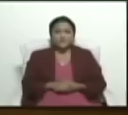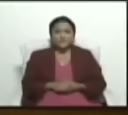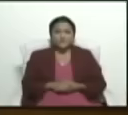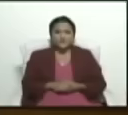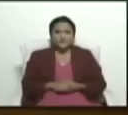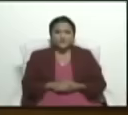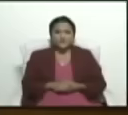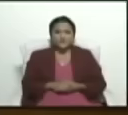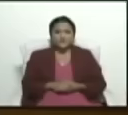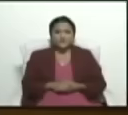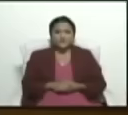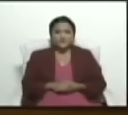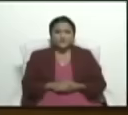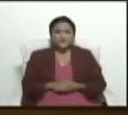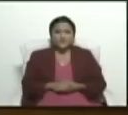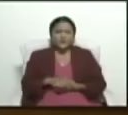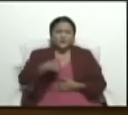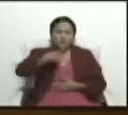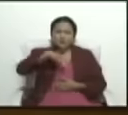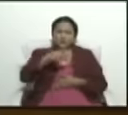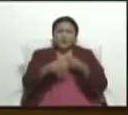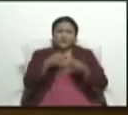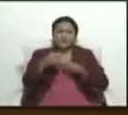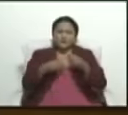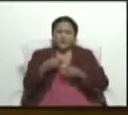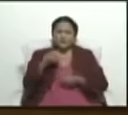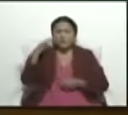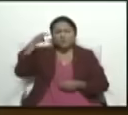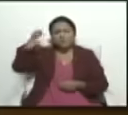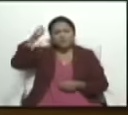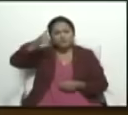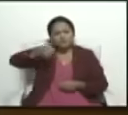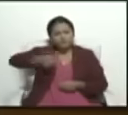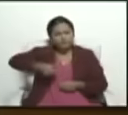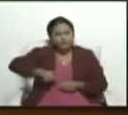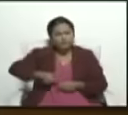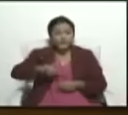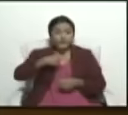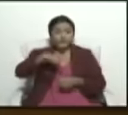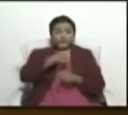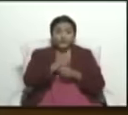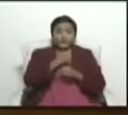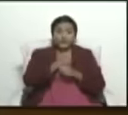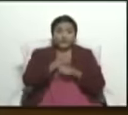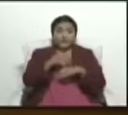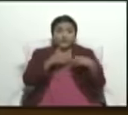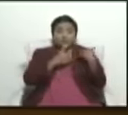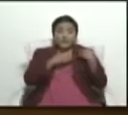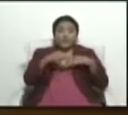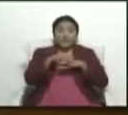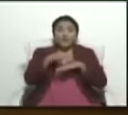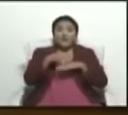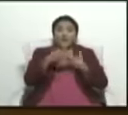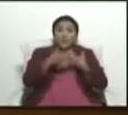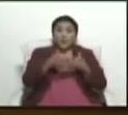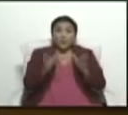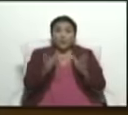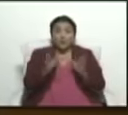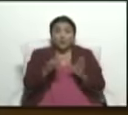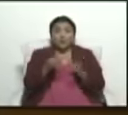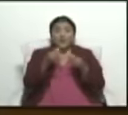como siempre lo hemos venido realizando durante toda nuestra gestión en el deber de informar, de comunicar